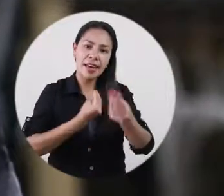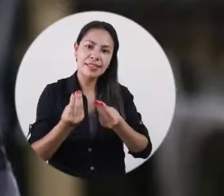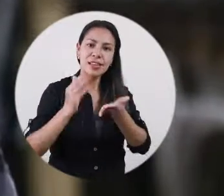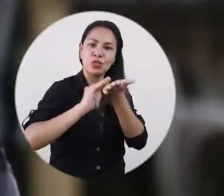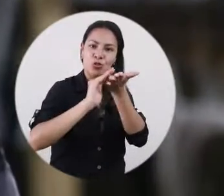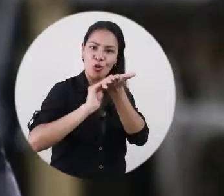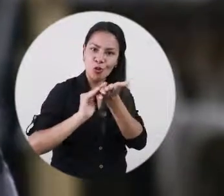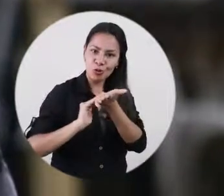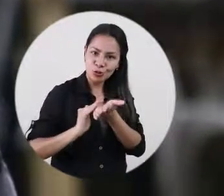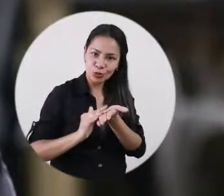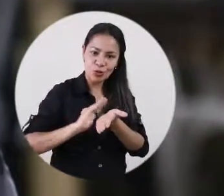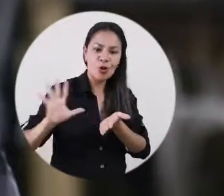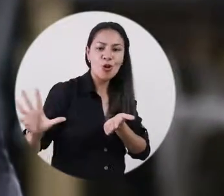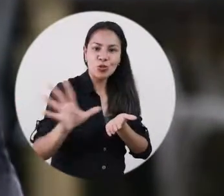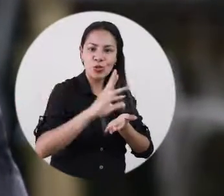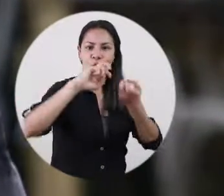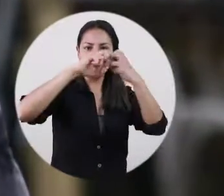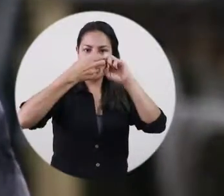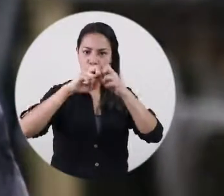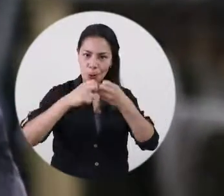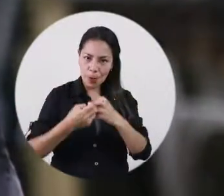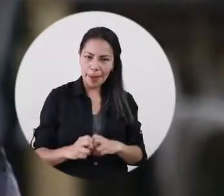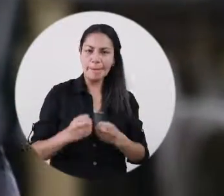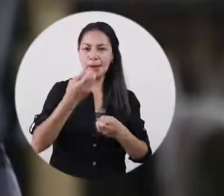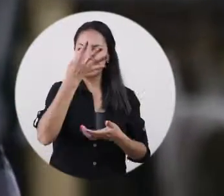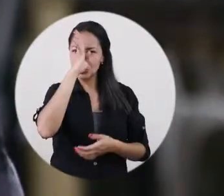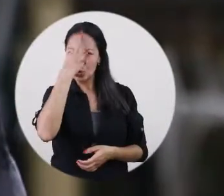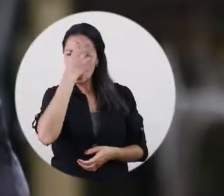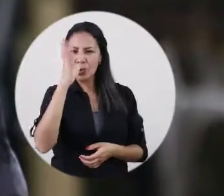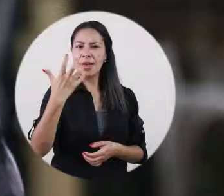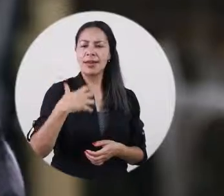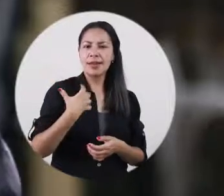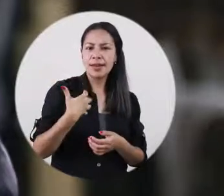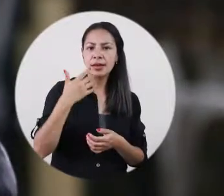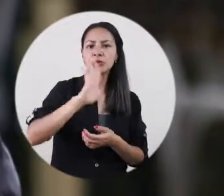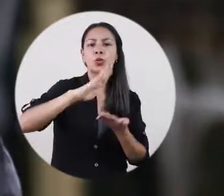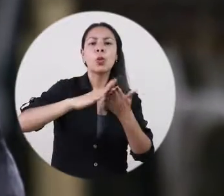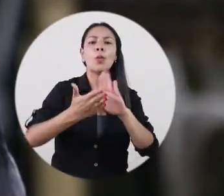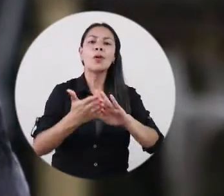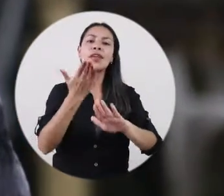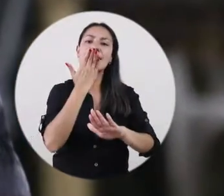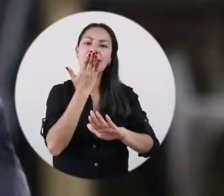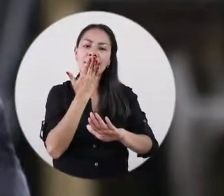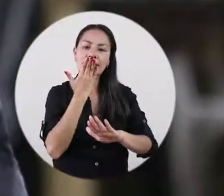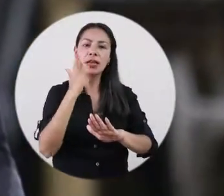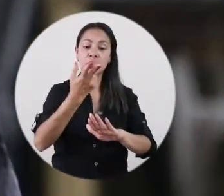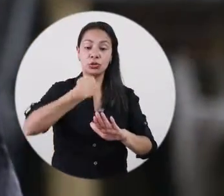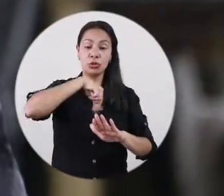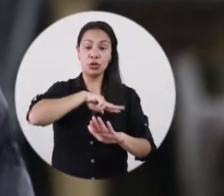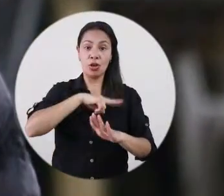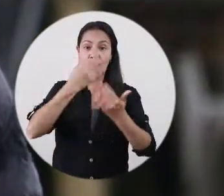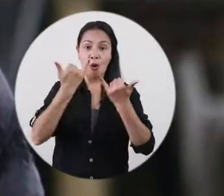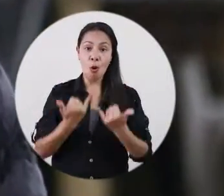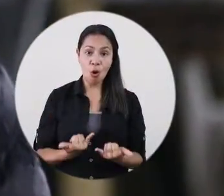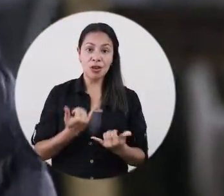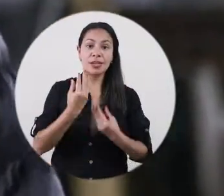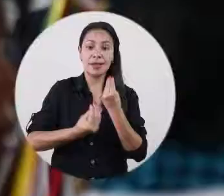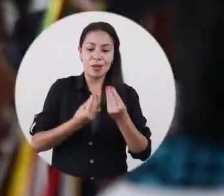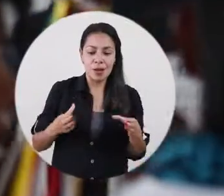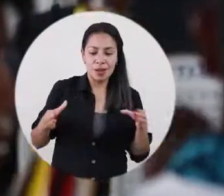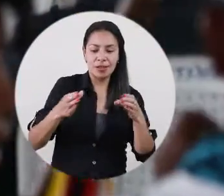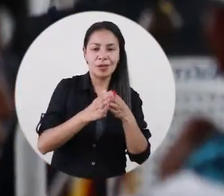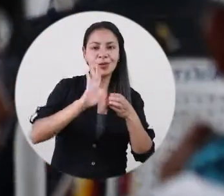para resolver precisamente todo este tipo de conflictos las inquietudes las dudas de las comunidades indígenas nosotros somos hoy